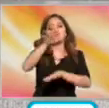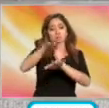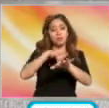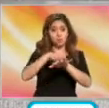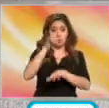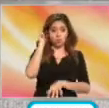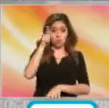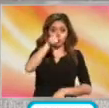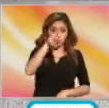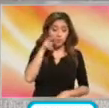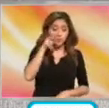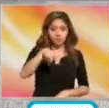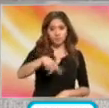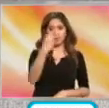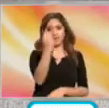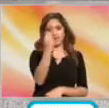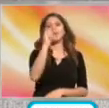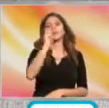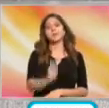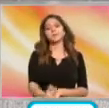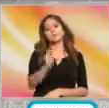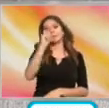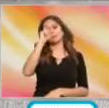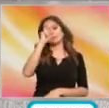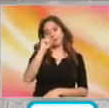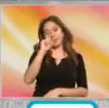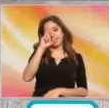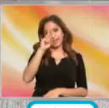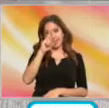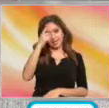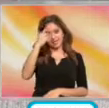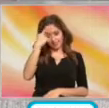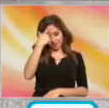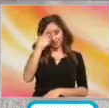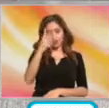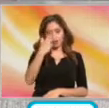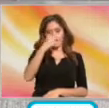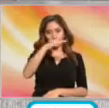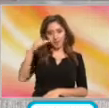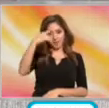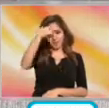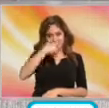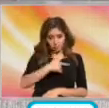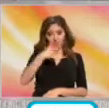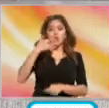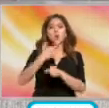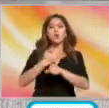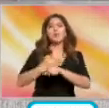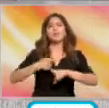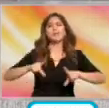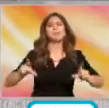perderse este programa el día de hoy, 20:30 horas, el médico en tu casa. Nosotros hacemos una primera pausa.